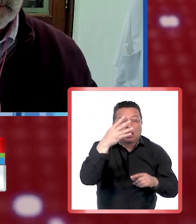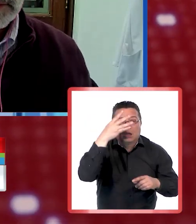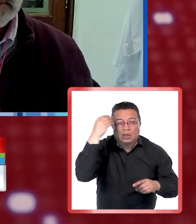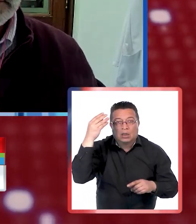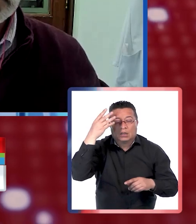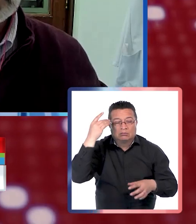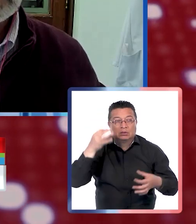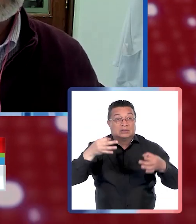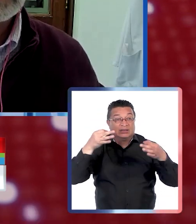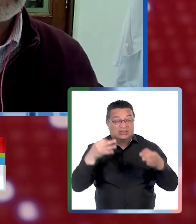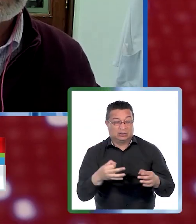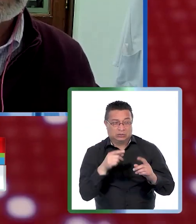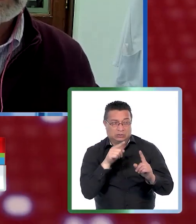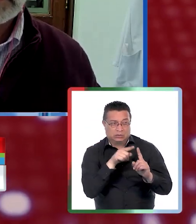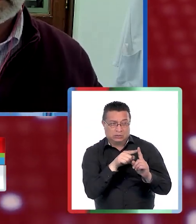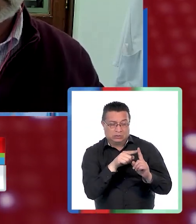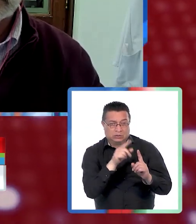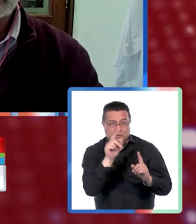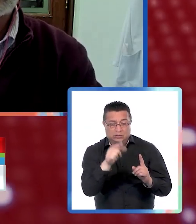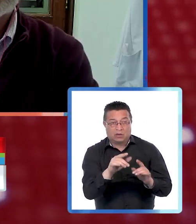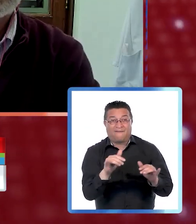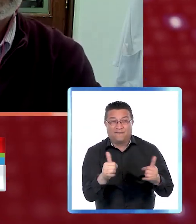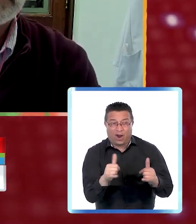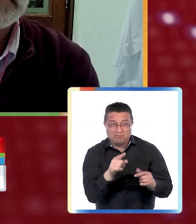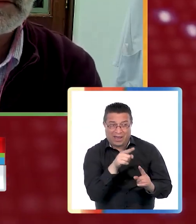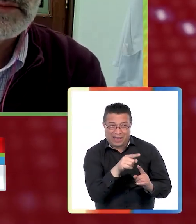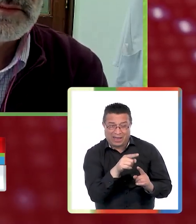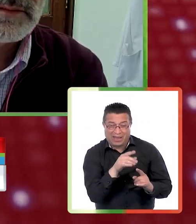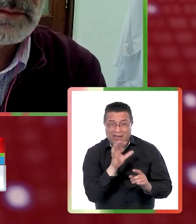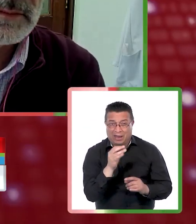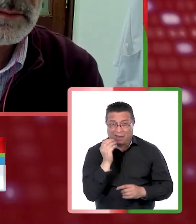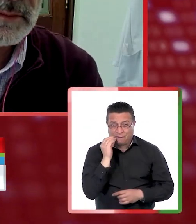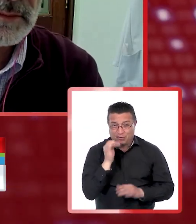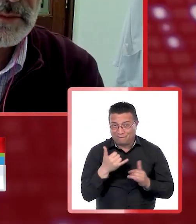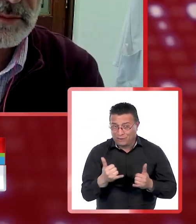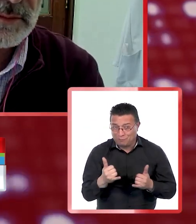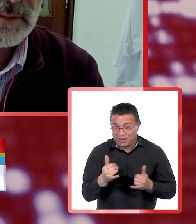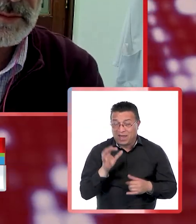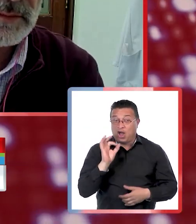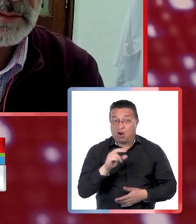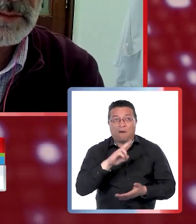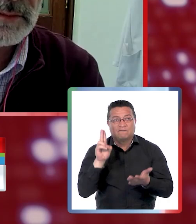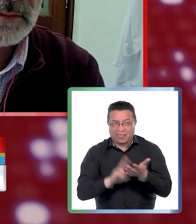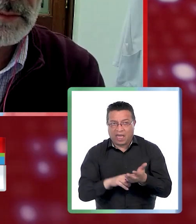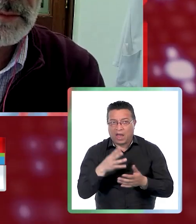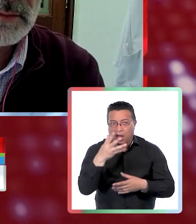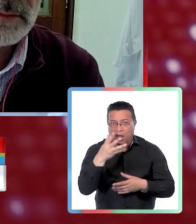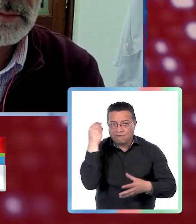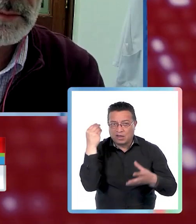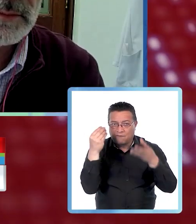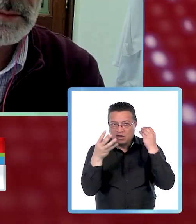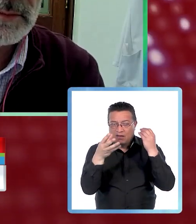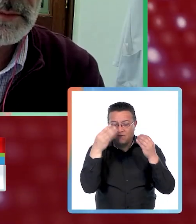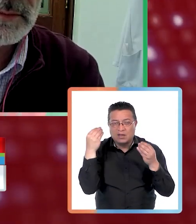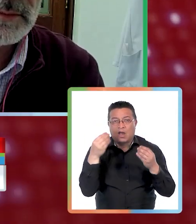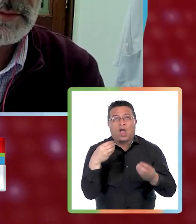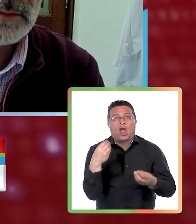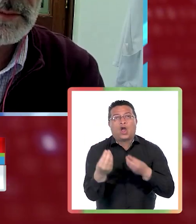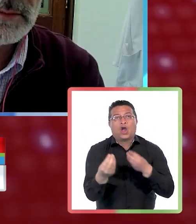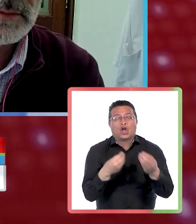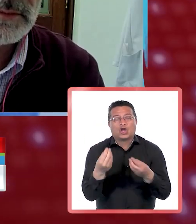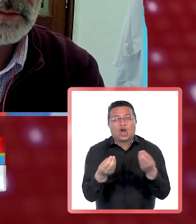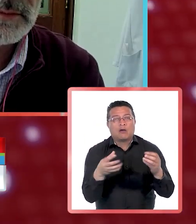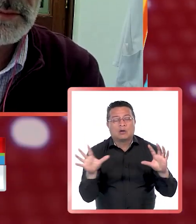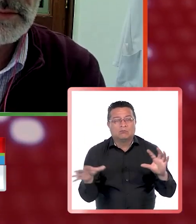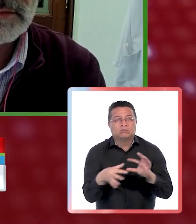nombres, el no tener certeza si es que es una broma que está haciendo el abuelito o efectivamente se le están olvidando las cosas.